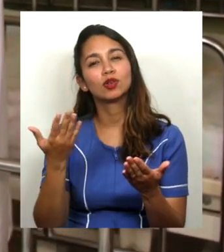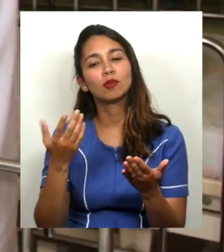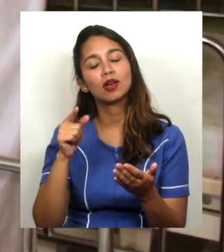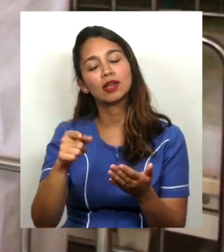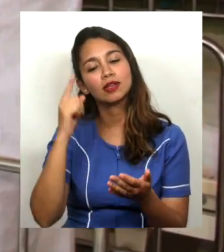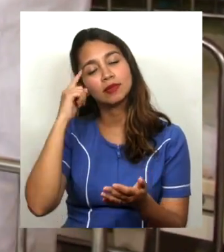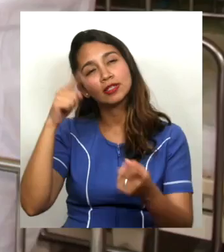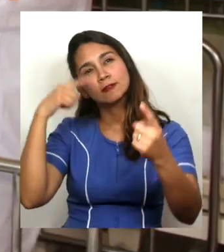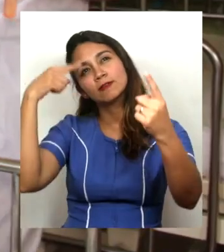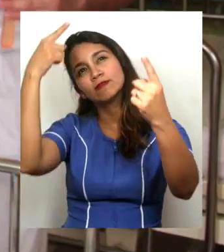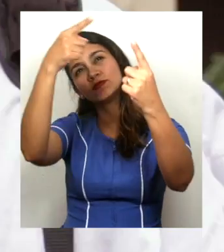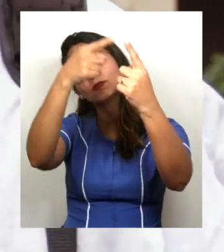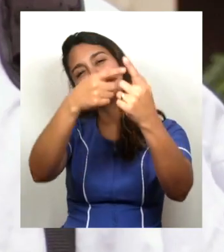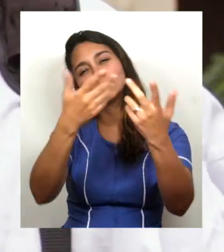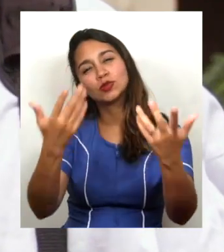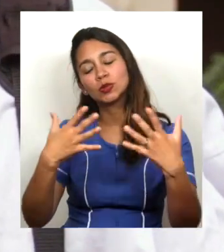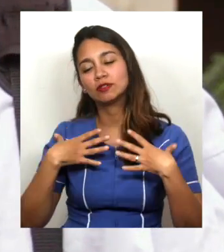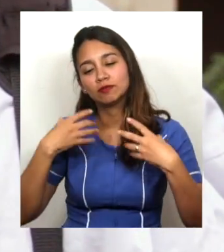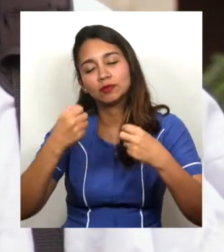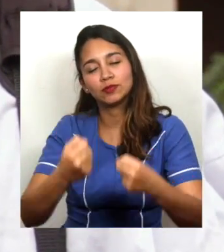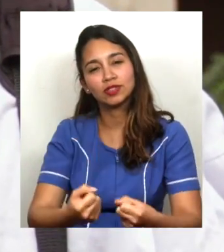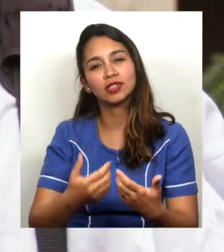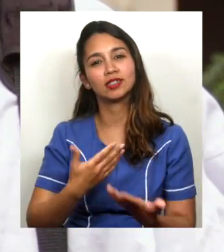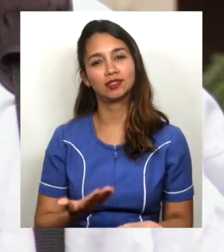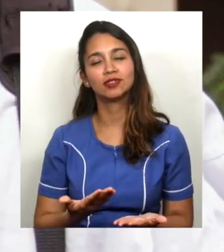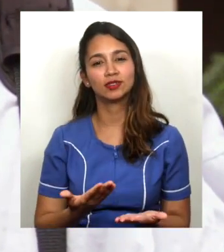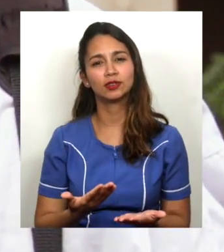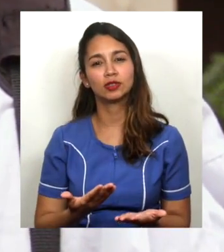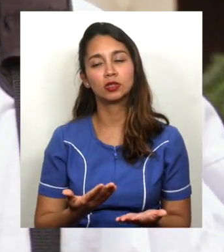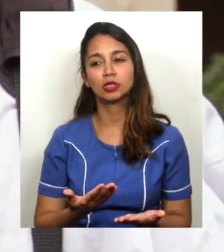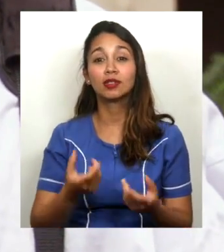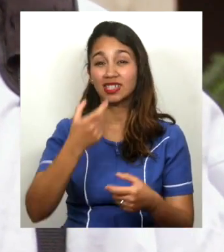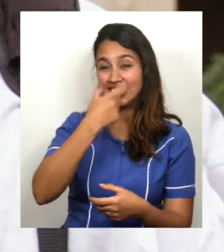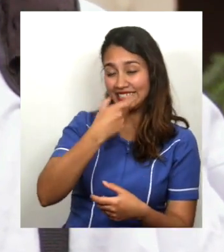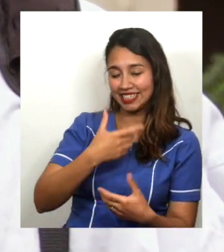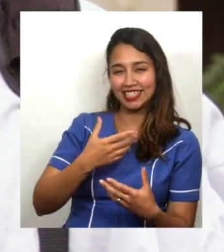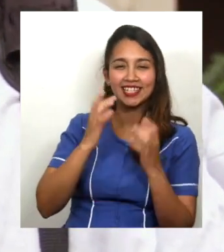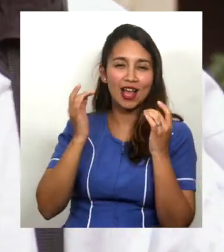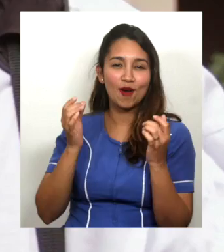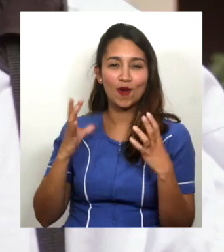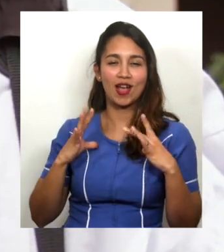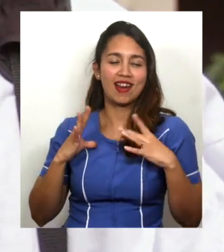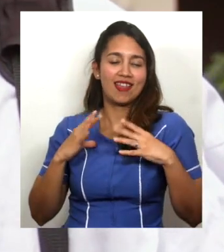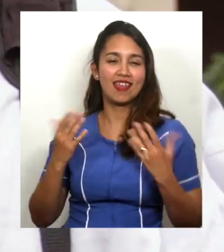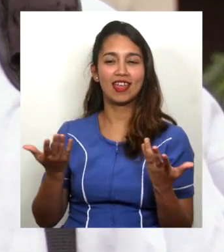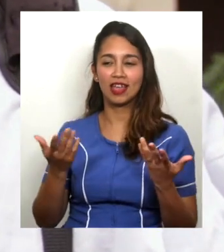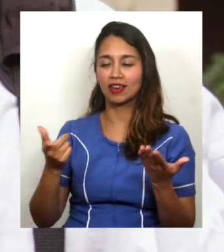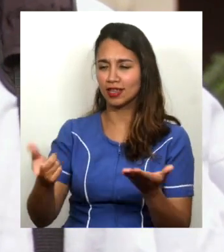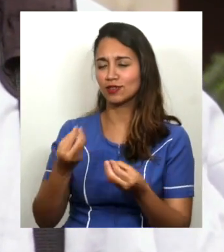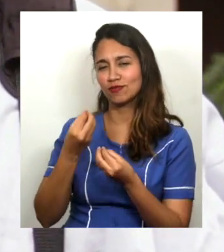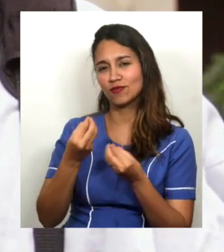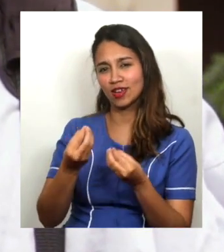La idea es que ellos tengan una esperanza, de poder salir adelante, que a través de la alegría igual es buena